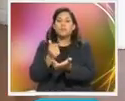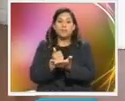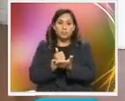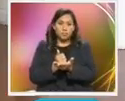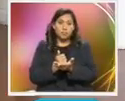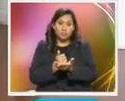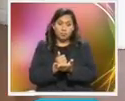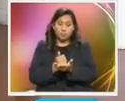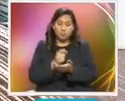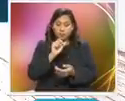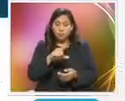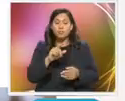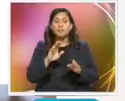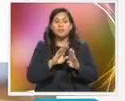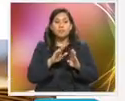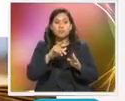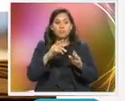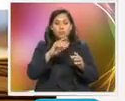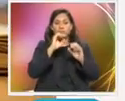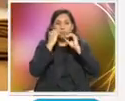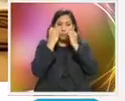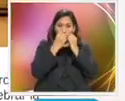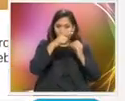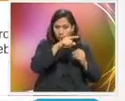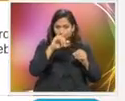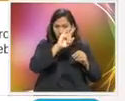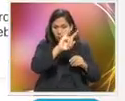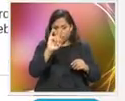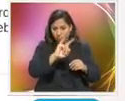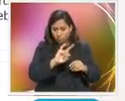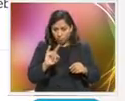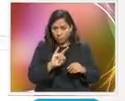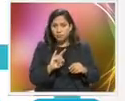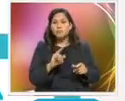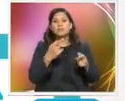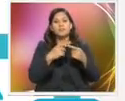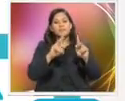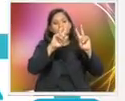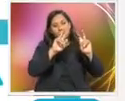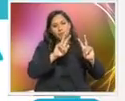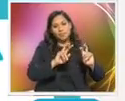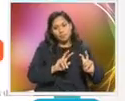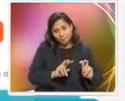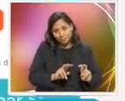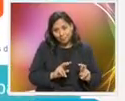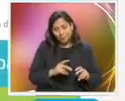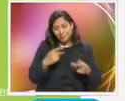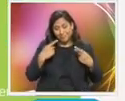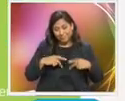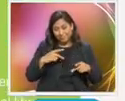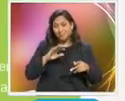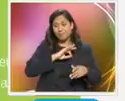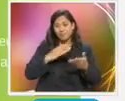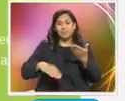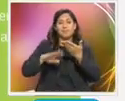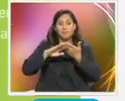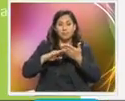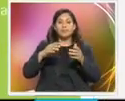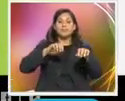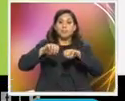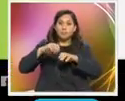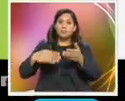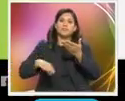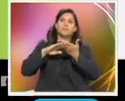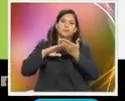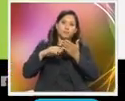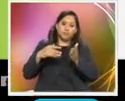Insisto, los niveles de acoso de las organizaciones que vamos a ver, o sea, están tratados en muy distintos aspectos, porque no solamente las personas pueden acosar, las instituciones, las